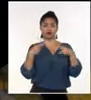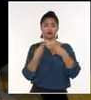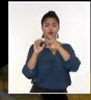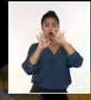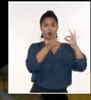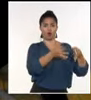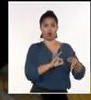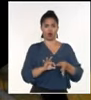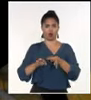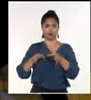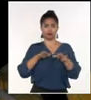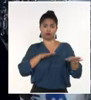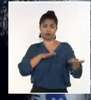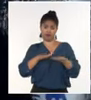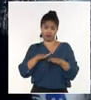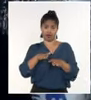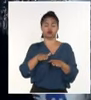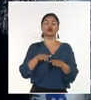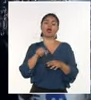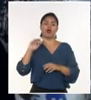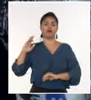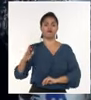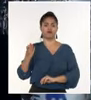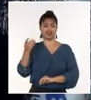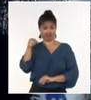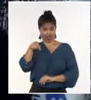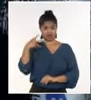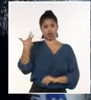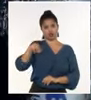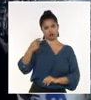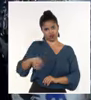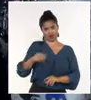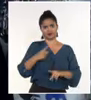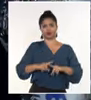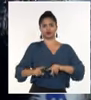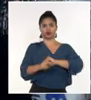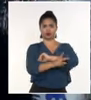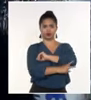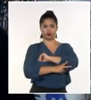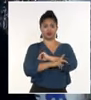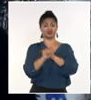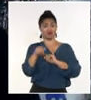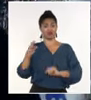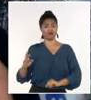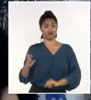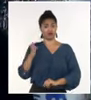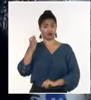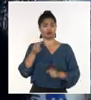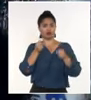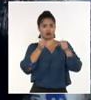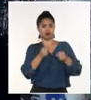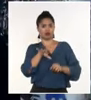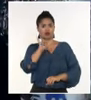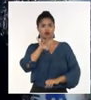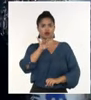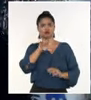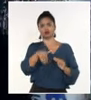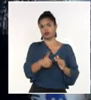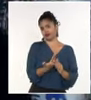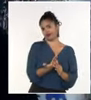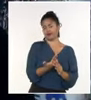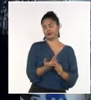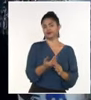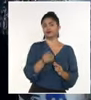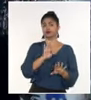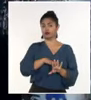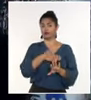de entrenamiento en Francia. Ahí vamos a estar alrededor de 15 días y después con la Federación Francesa vamos